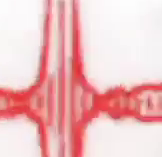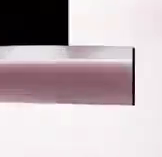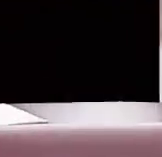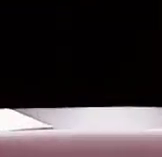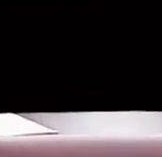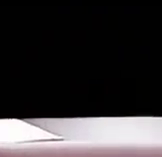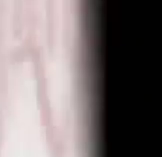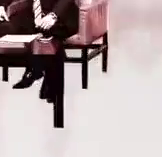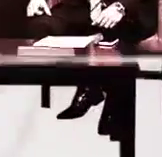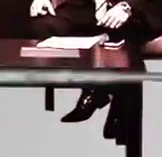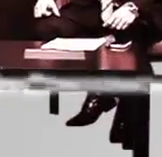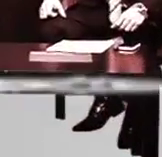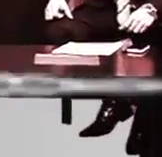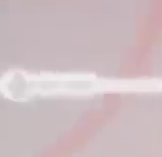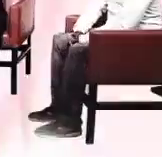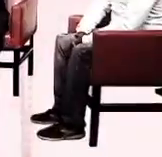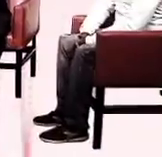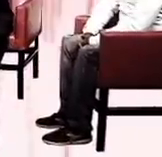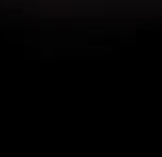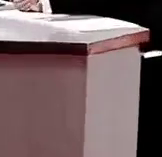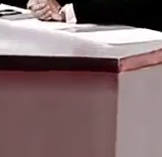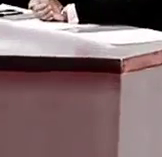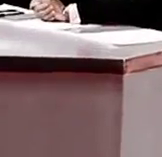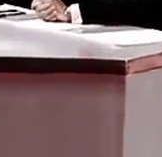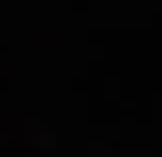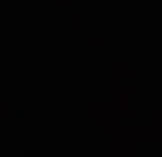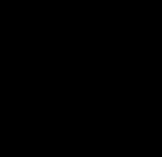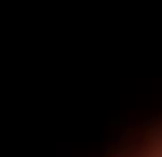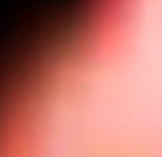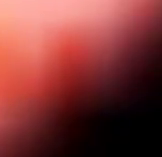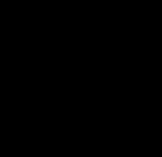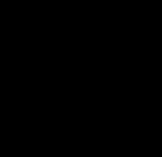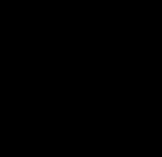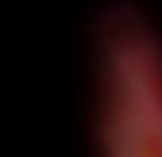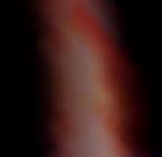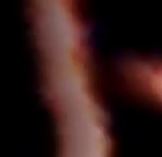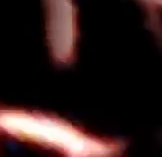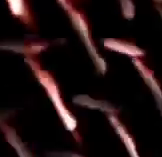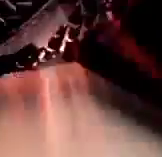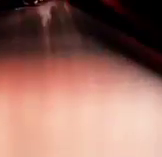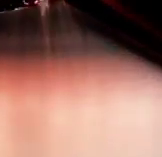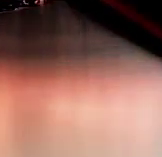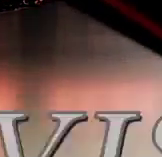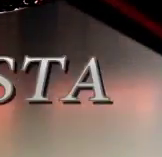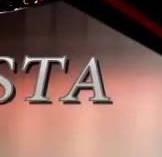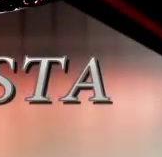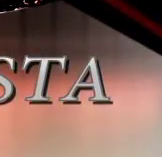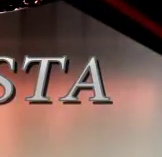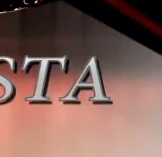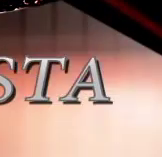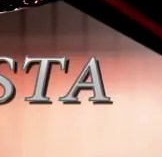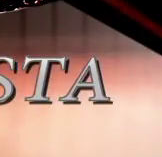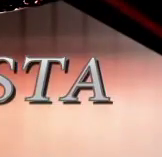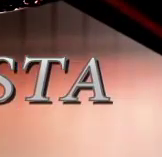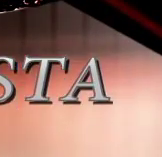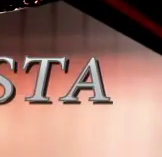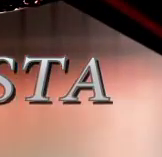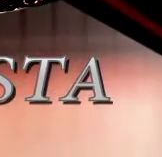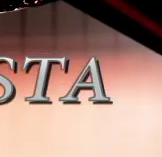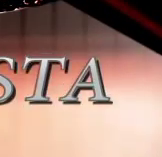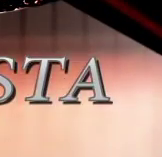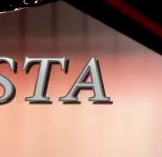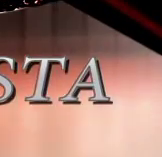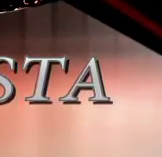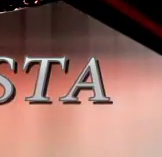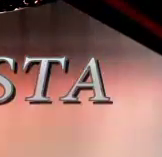da mucho gusto que esté aquí en el Estudio de México al Día. Esta mañana damos la bienvenida al Estudio de México al Día.